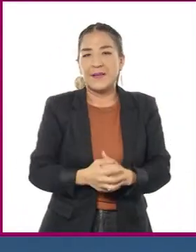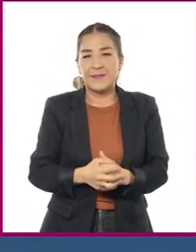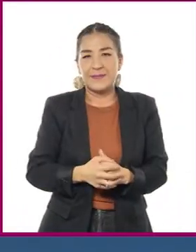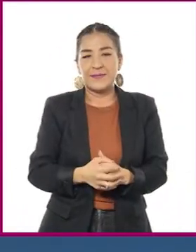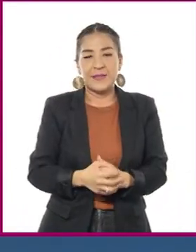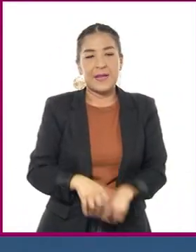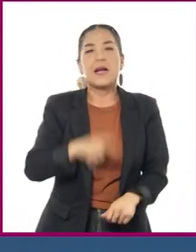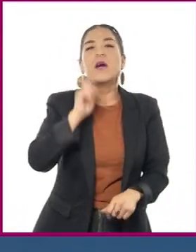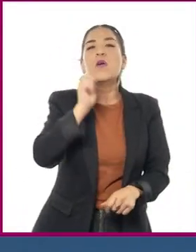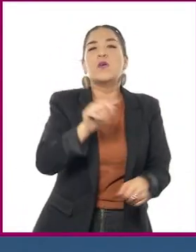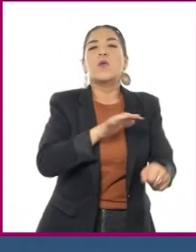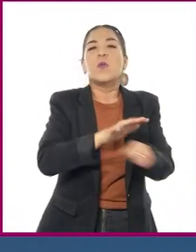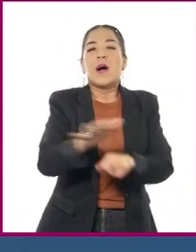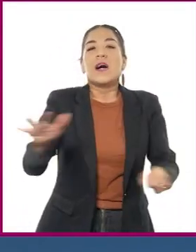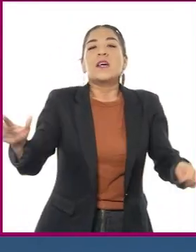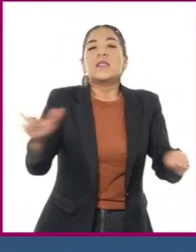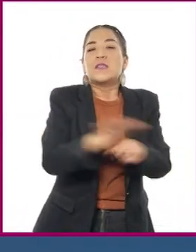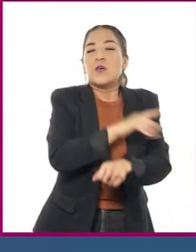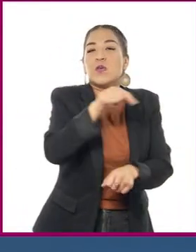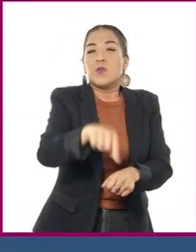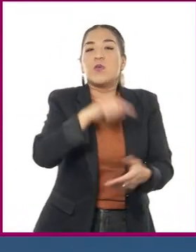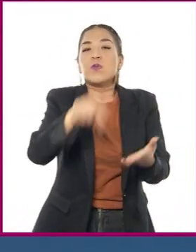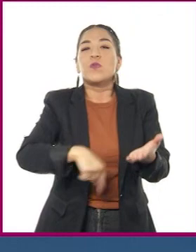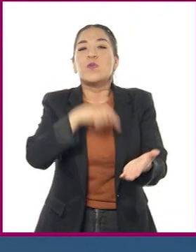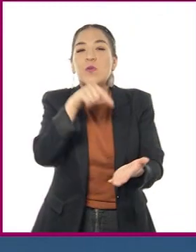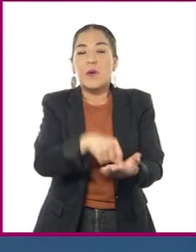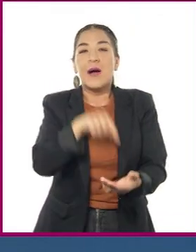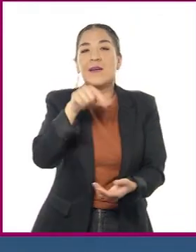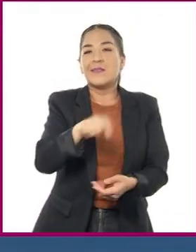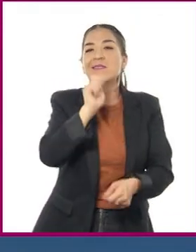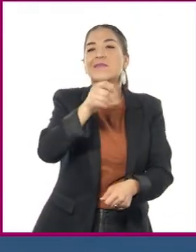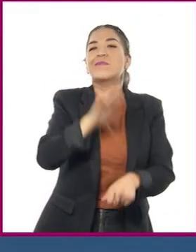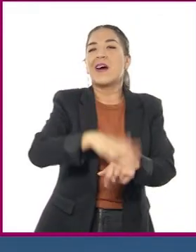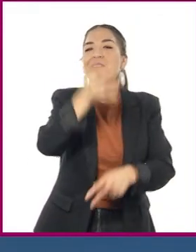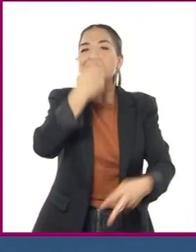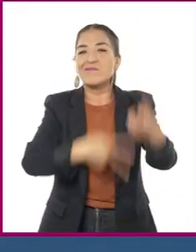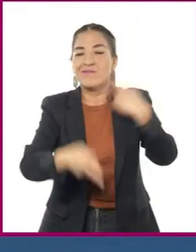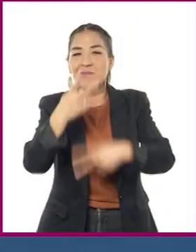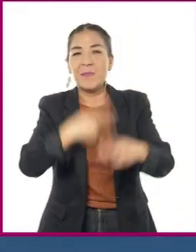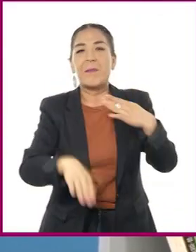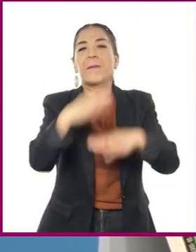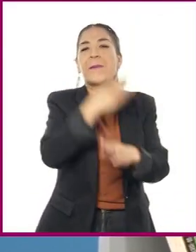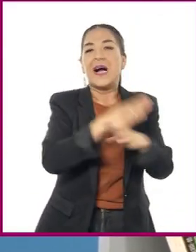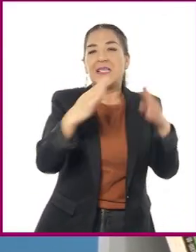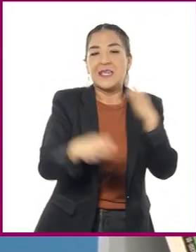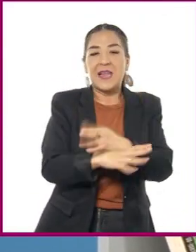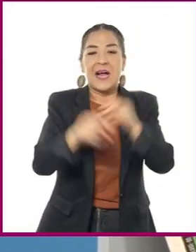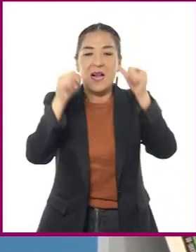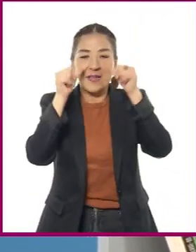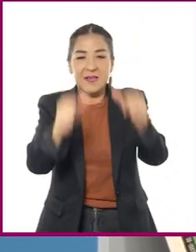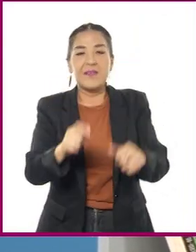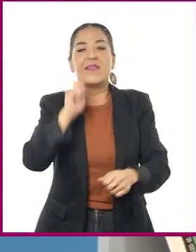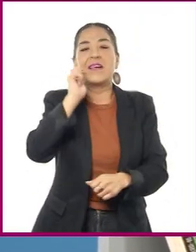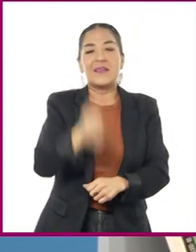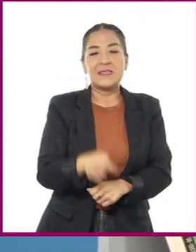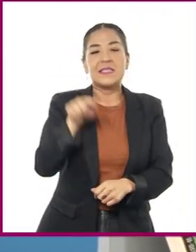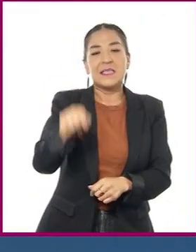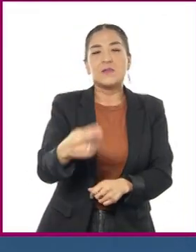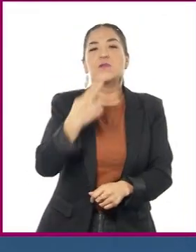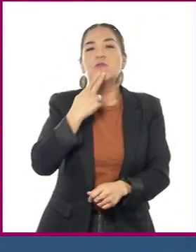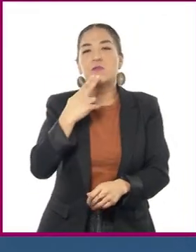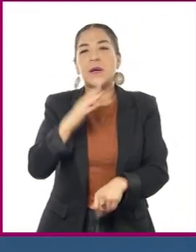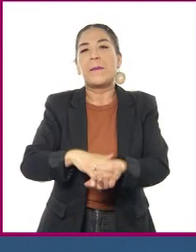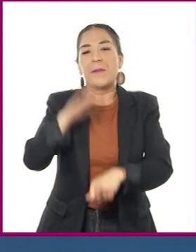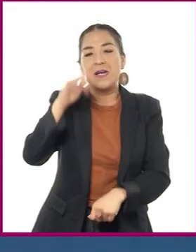La concentración de población que representa la demanda de productos y servicios y es quien se emplea